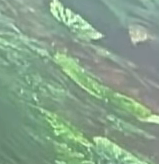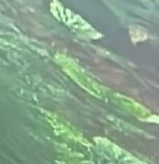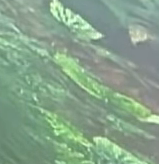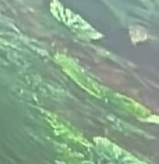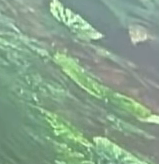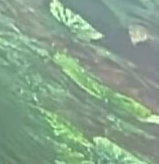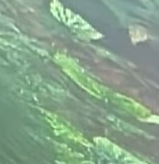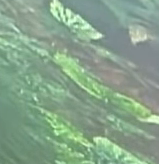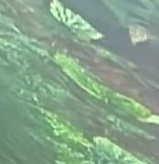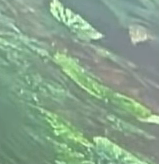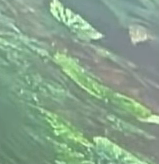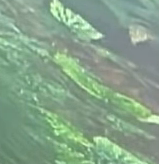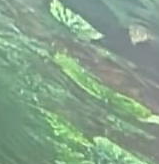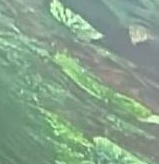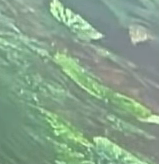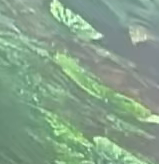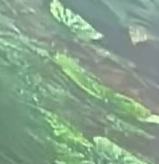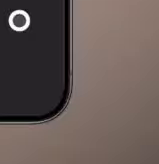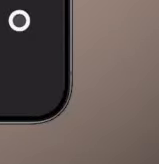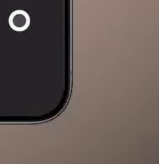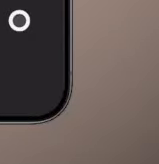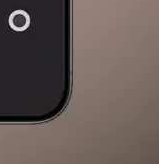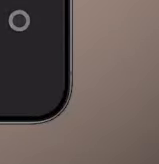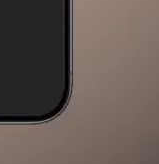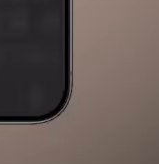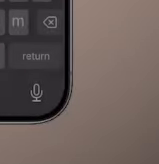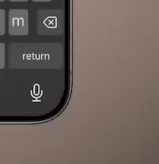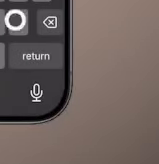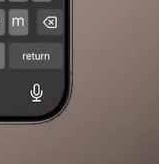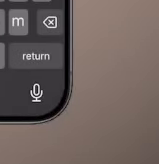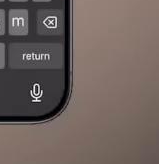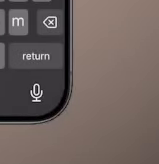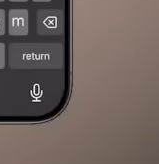jugar Pong sin joystick ni teclado. Detalló que